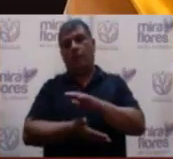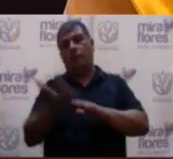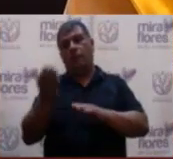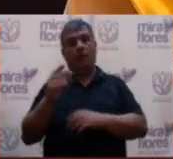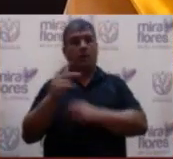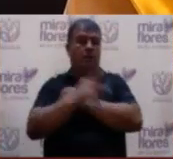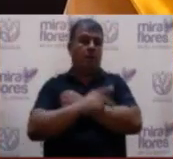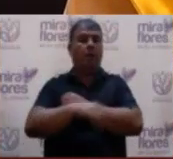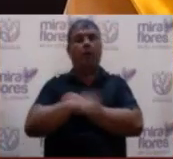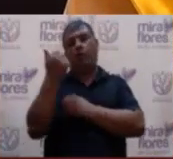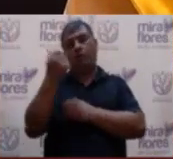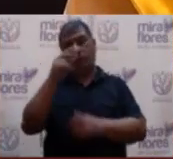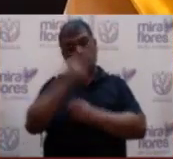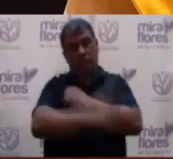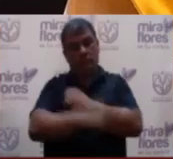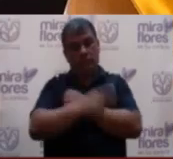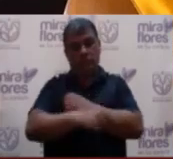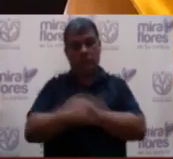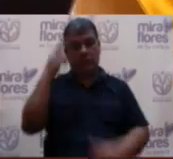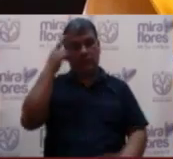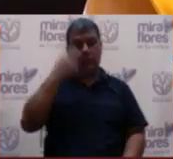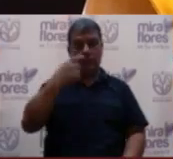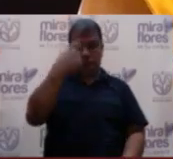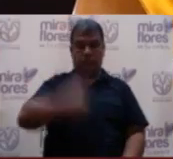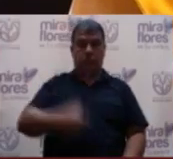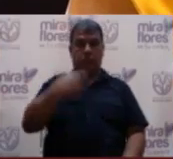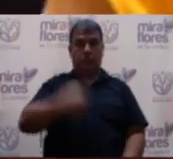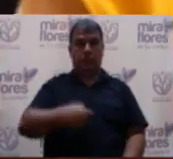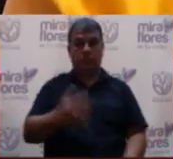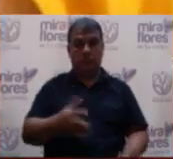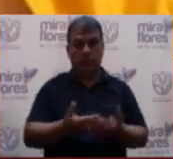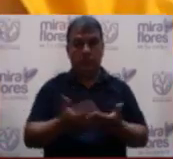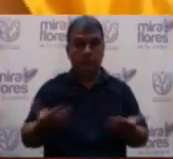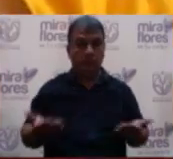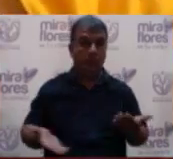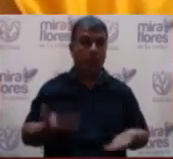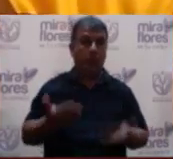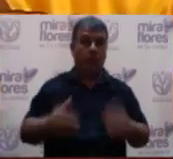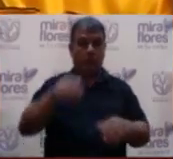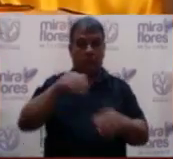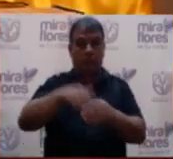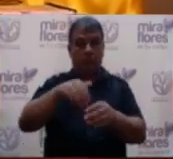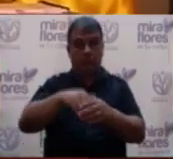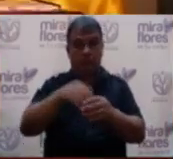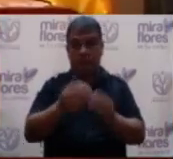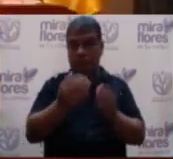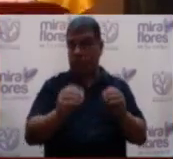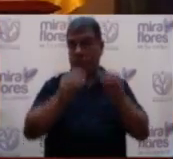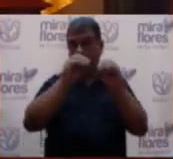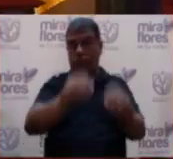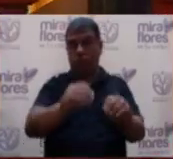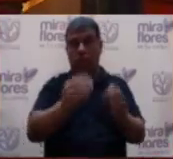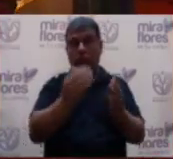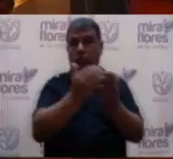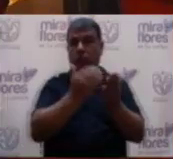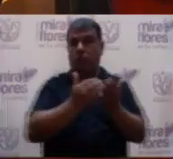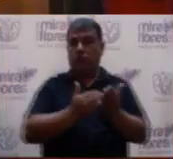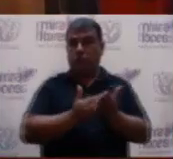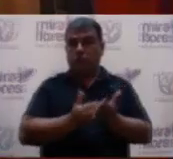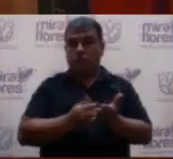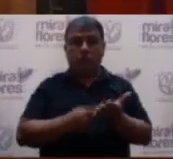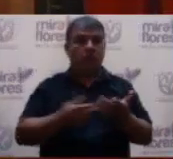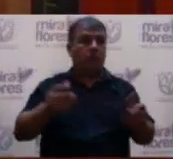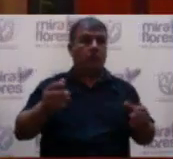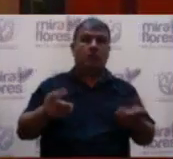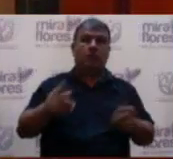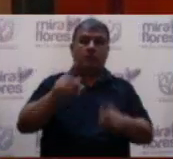del Perú por motivos personales. Muy bien, entonces vamos a votar si ponemos esto a la orden del día. Aquellos miembros del Consejo que estén a